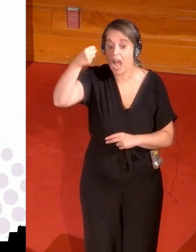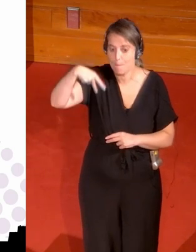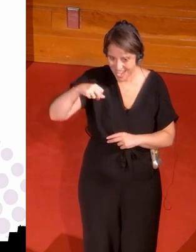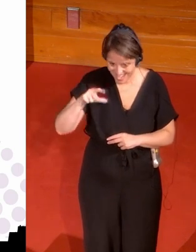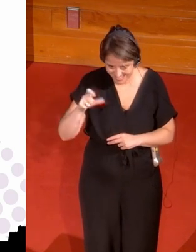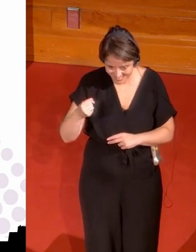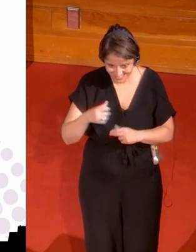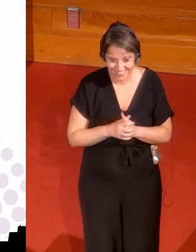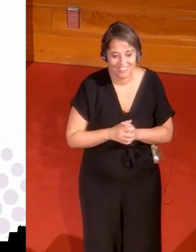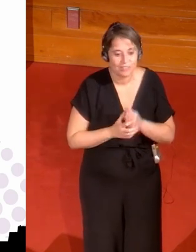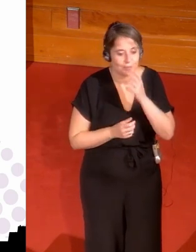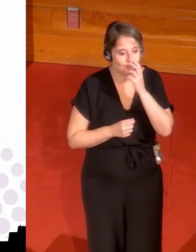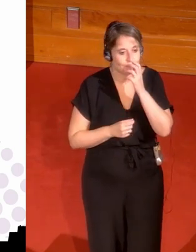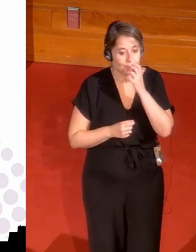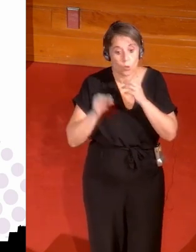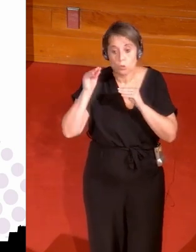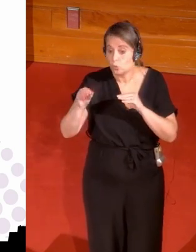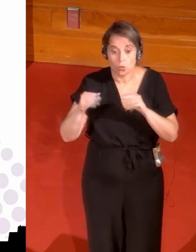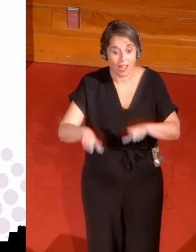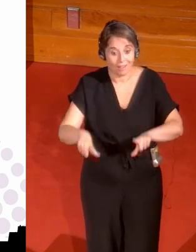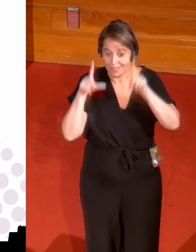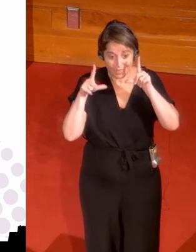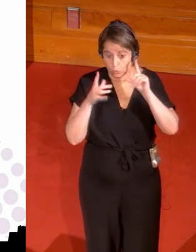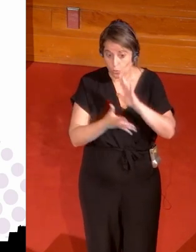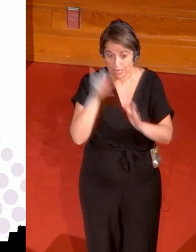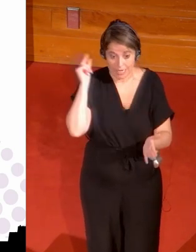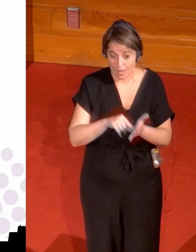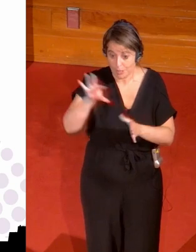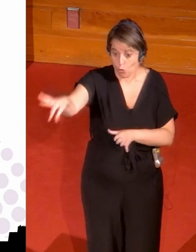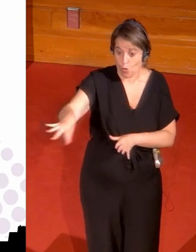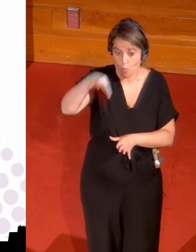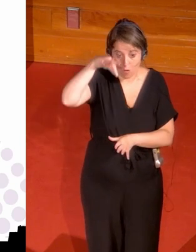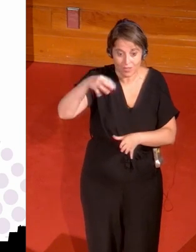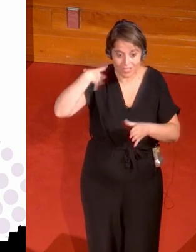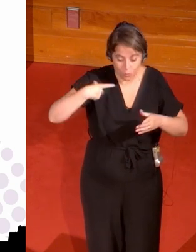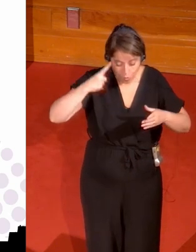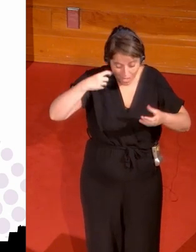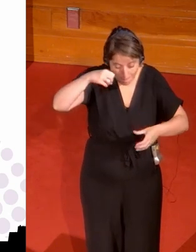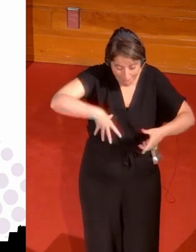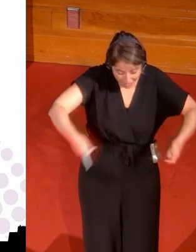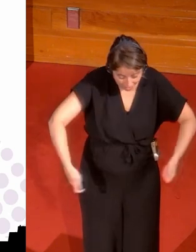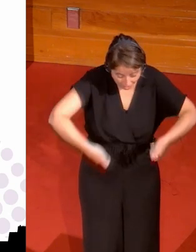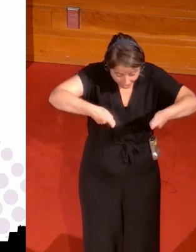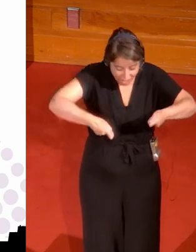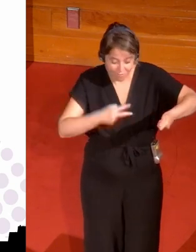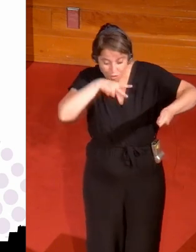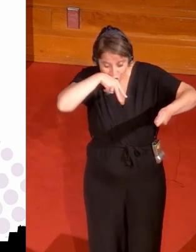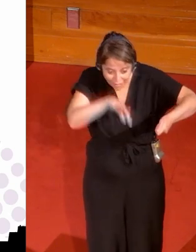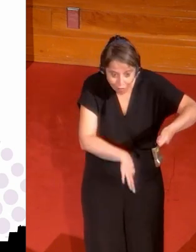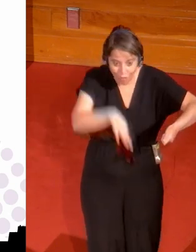como ha sido es una candidatura Express que ha salido aquello como un conejo de la chistera en el